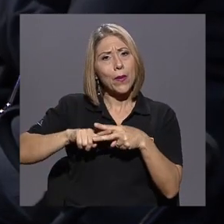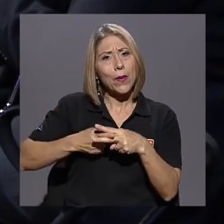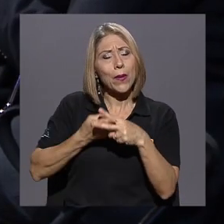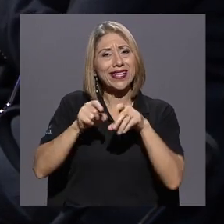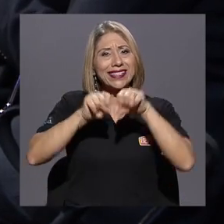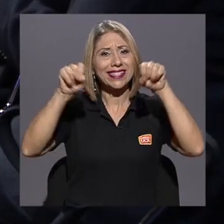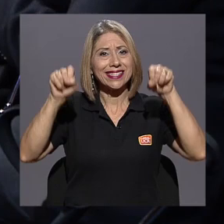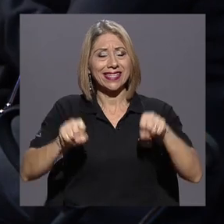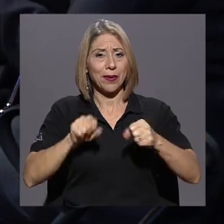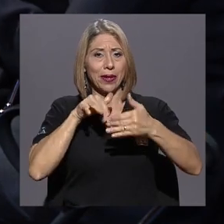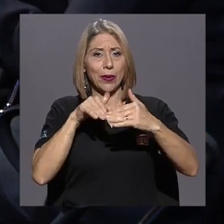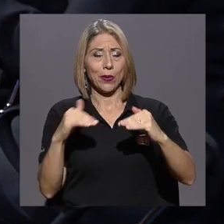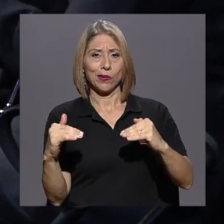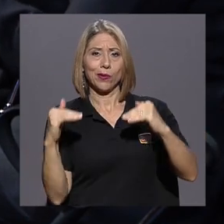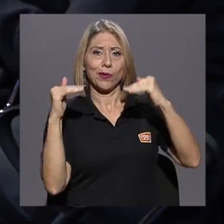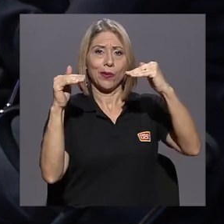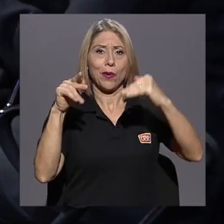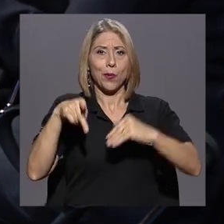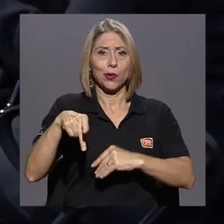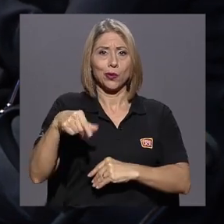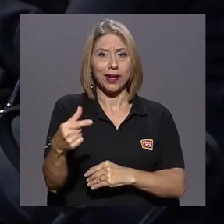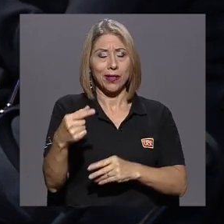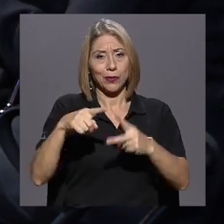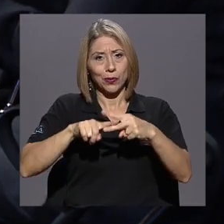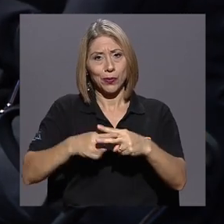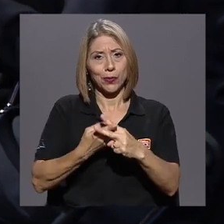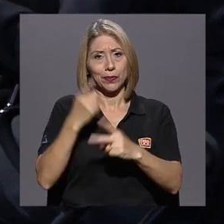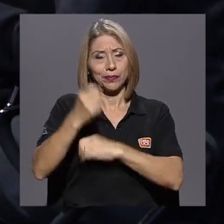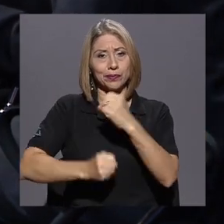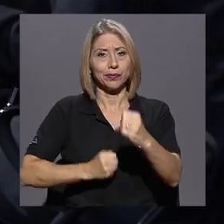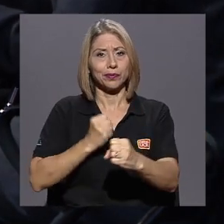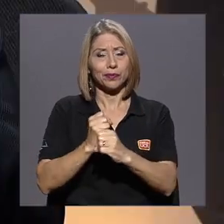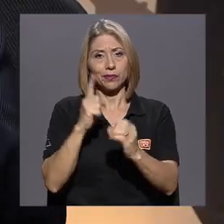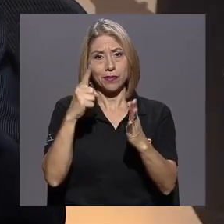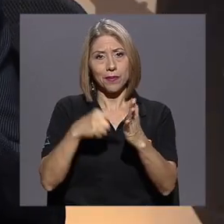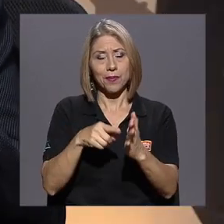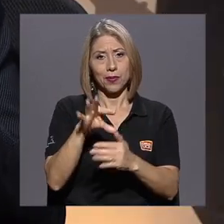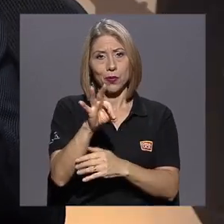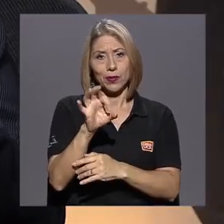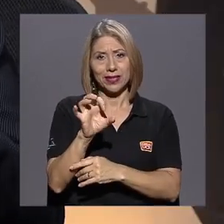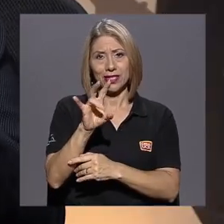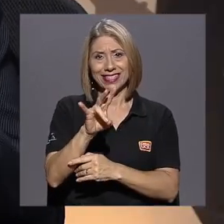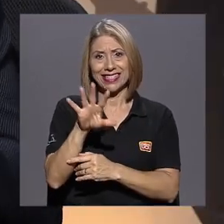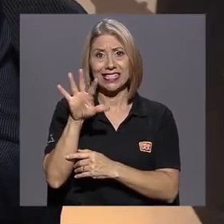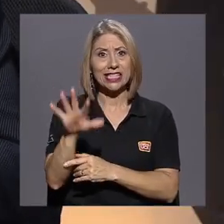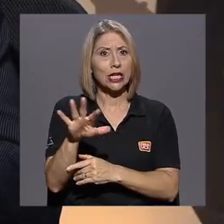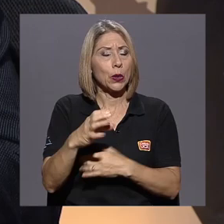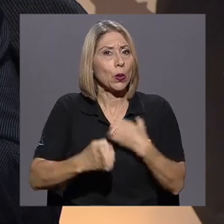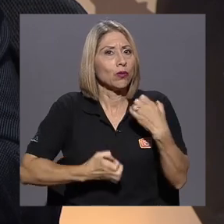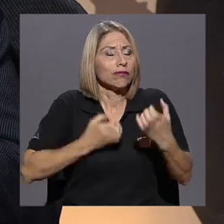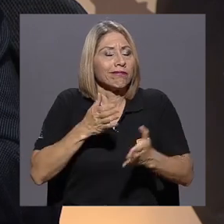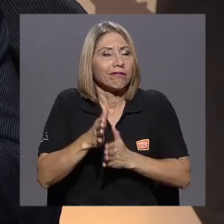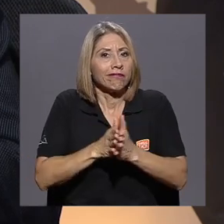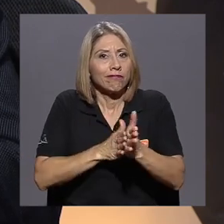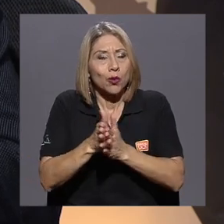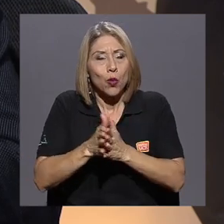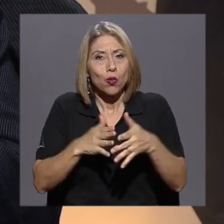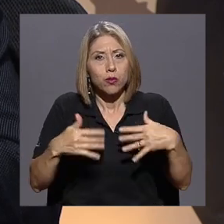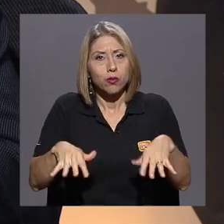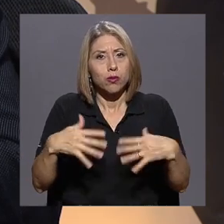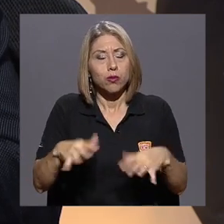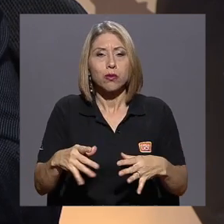posgrado, que arrancó en el 75, con gran entusiasmo. Y entonces había realmente